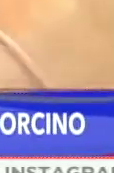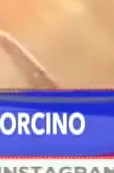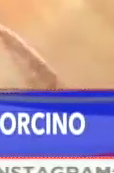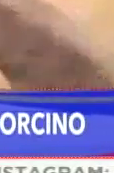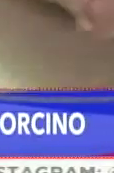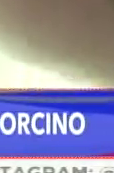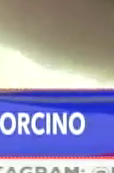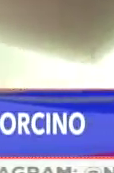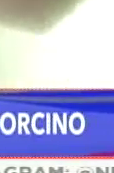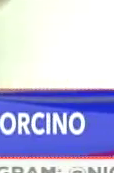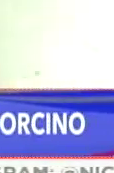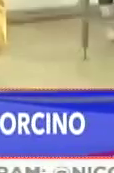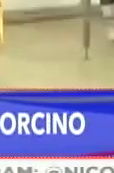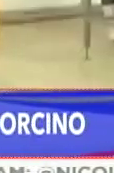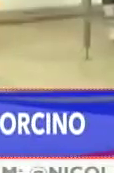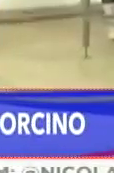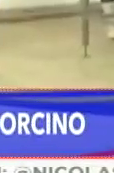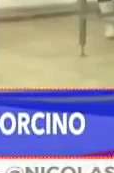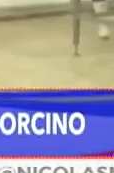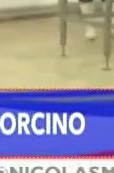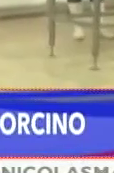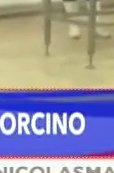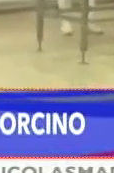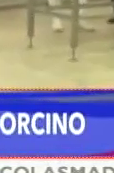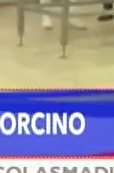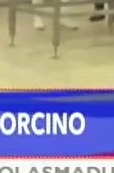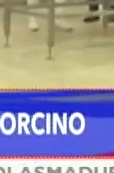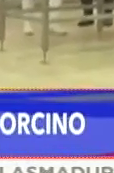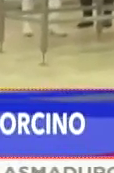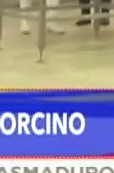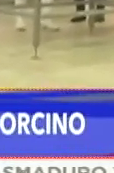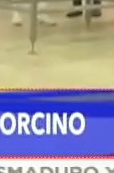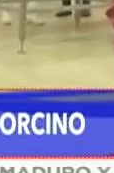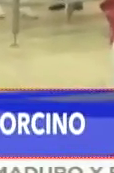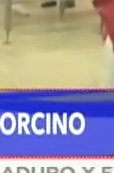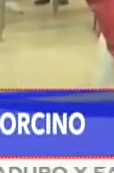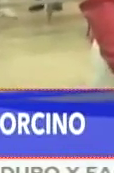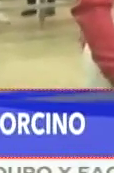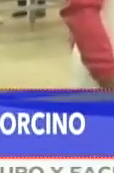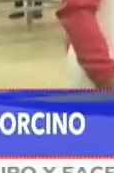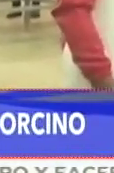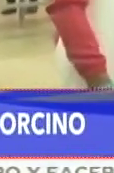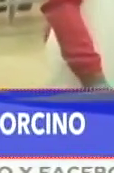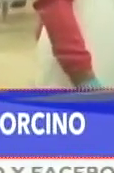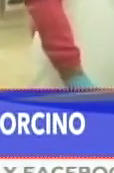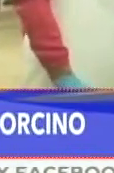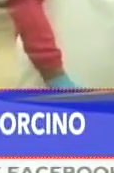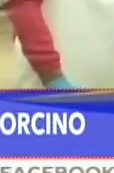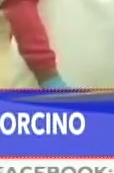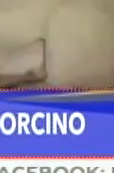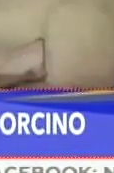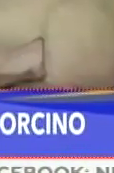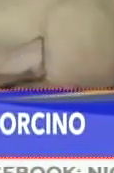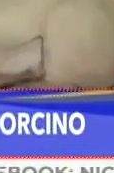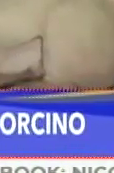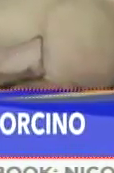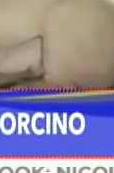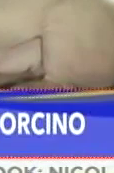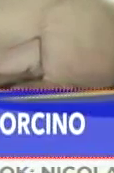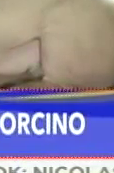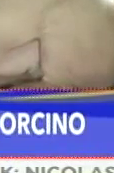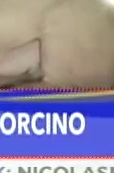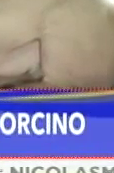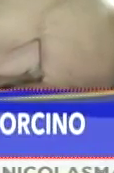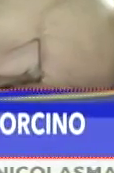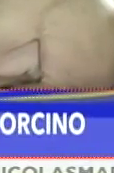lleva adelante en las unidades de producción del Estado, donde tenemos más de 160